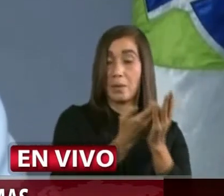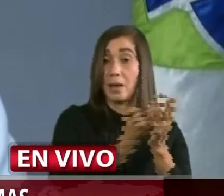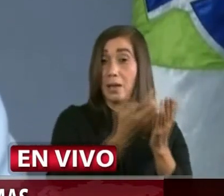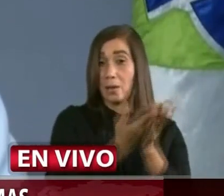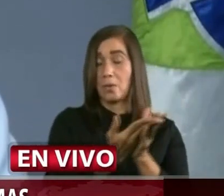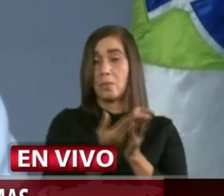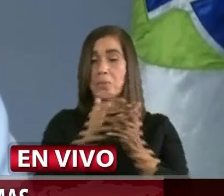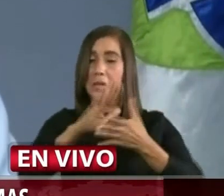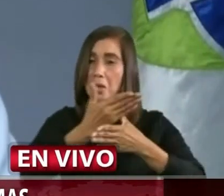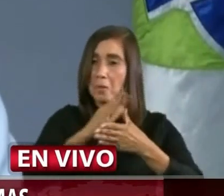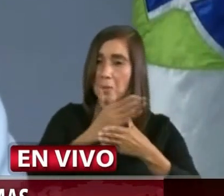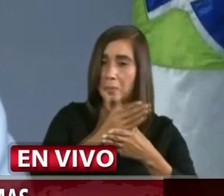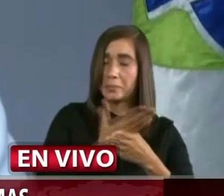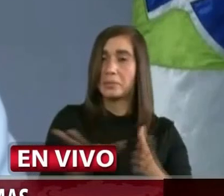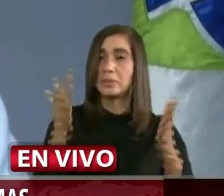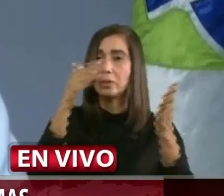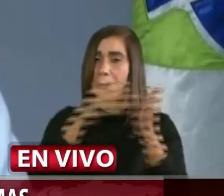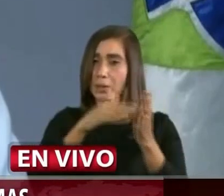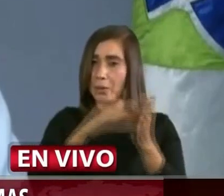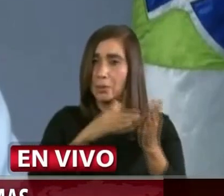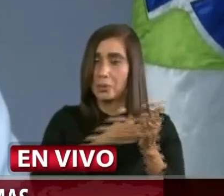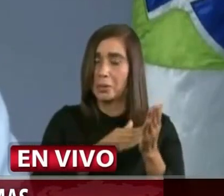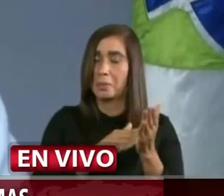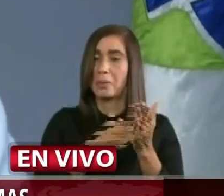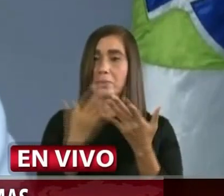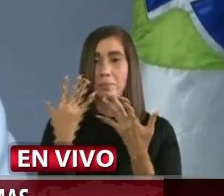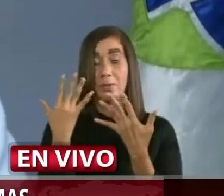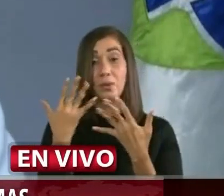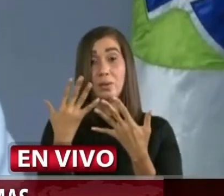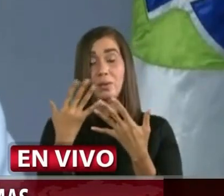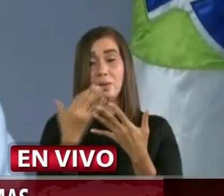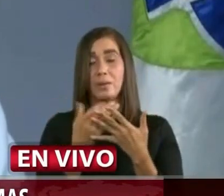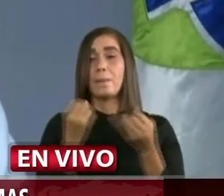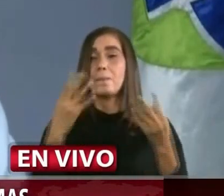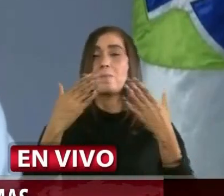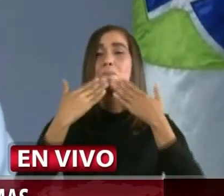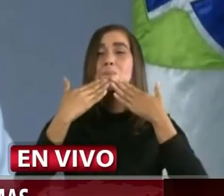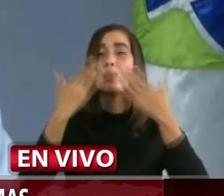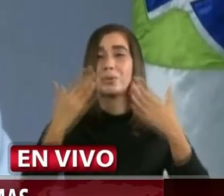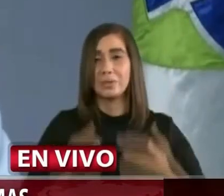social en el menor tiempo posible. Muchísimas gracias.